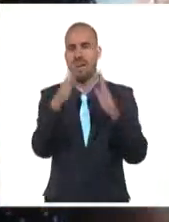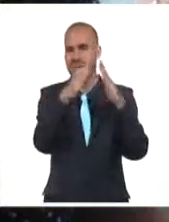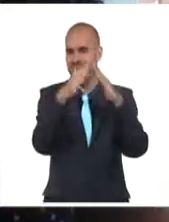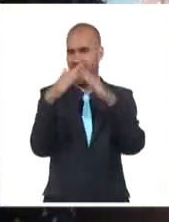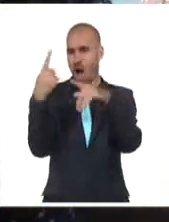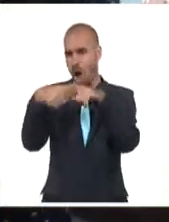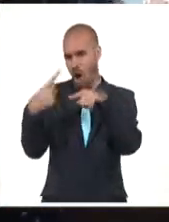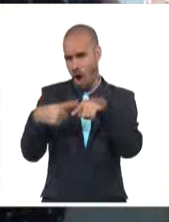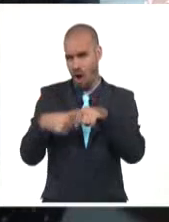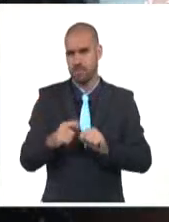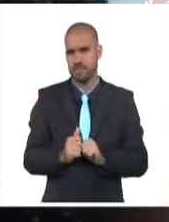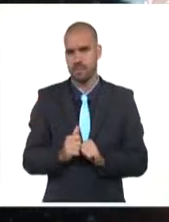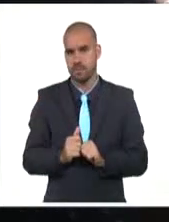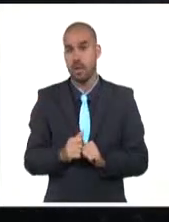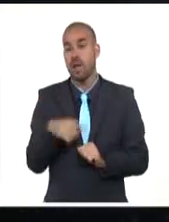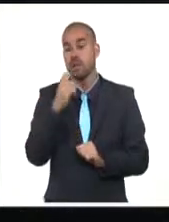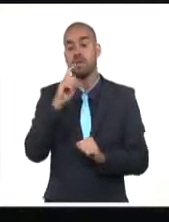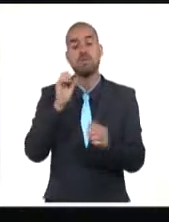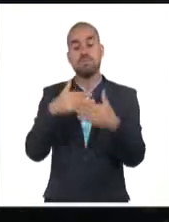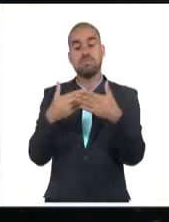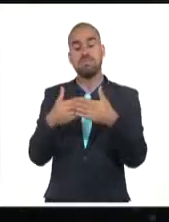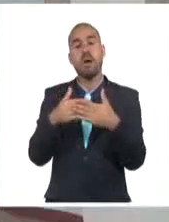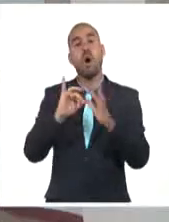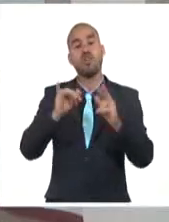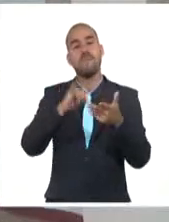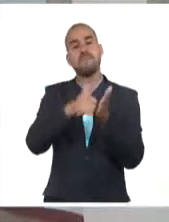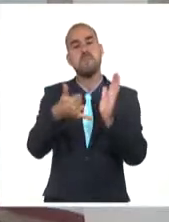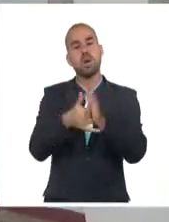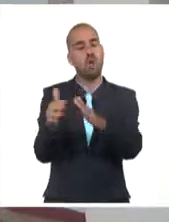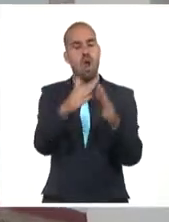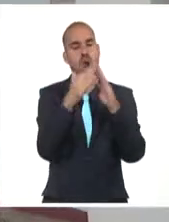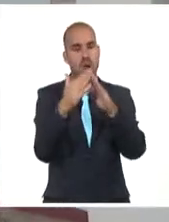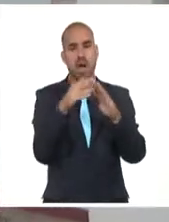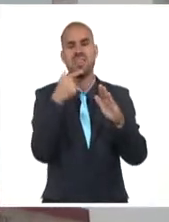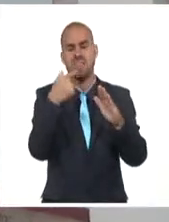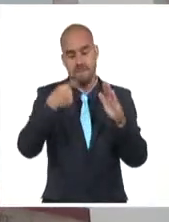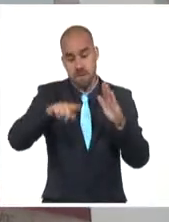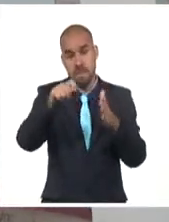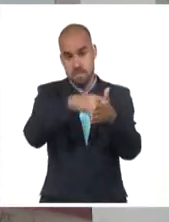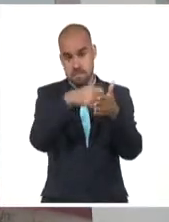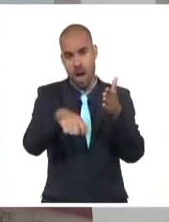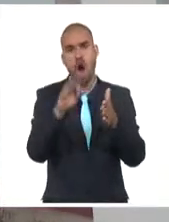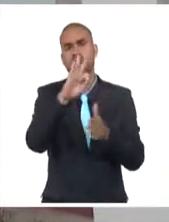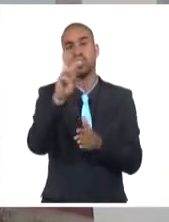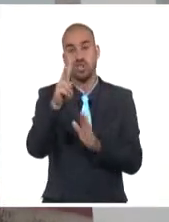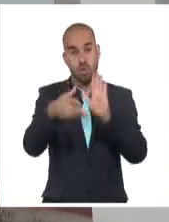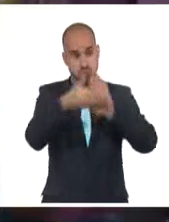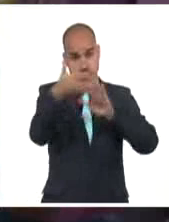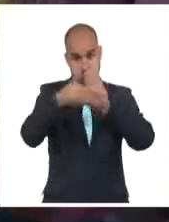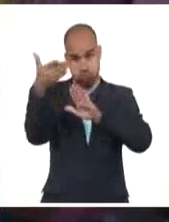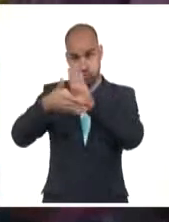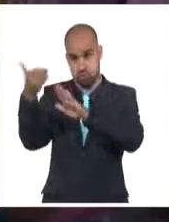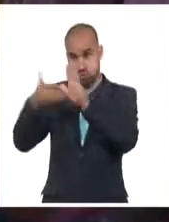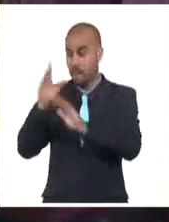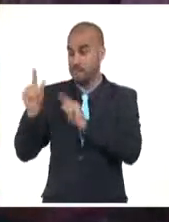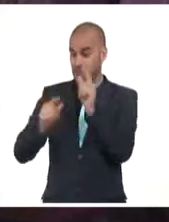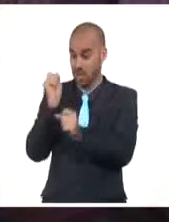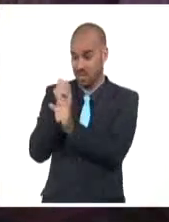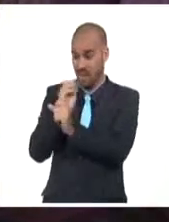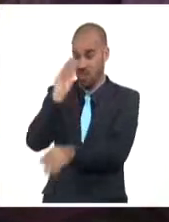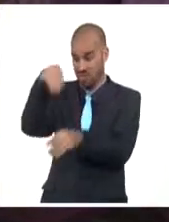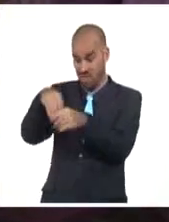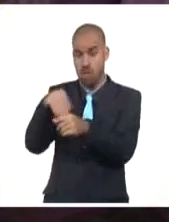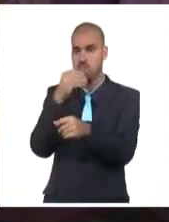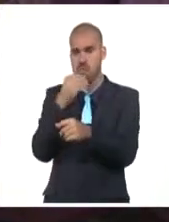entidad que recuperó el proyecto comunidad científica y pretende construir 82 viviendas más para sus profesionales finalmente se